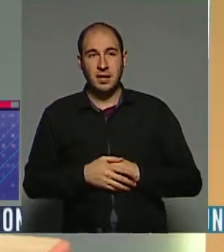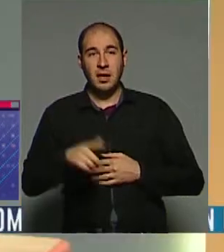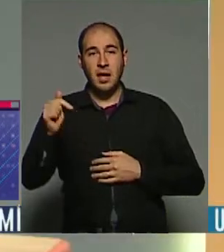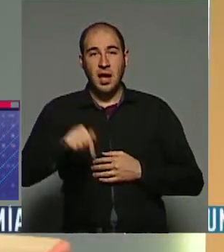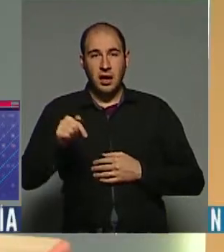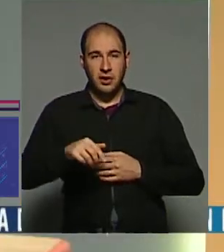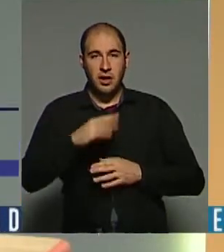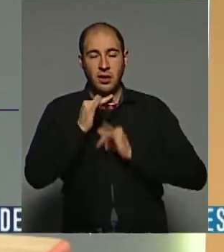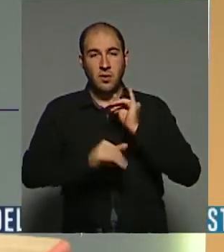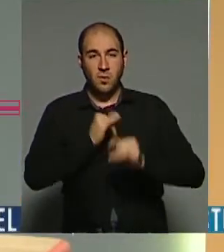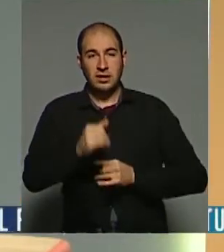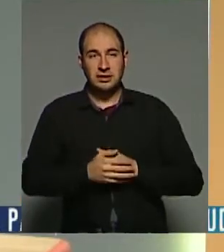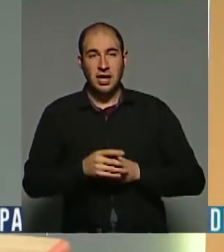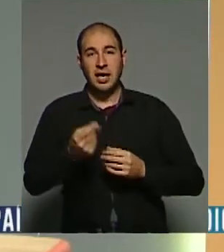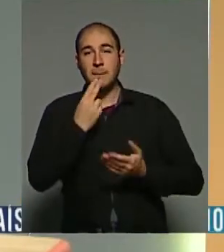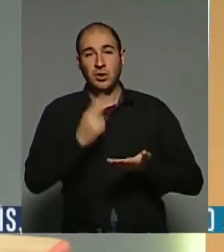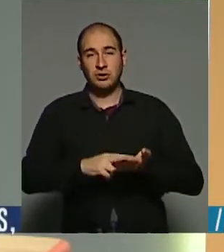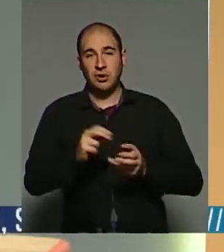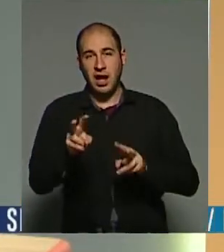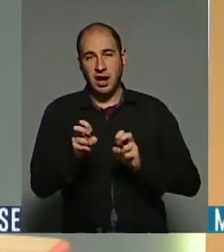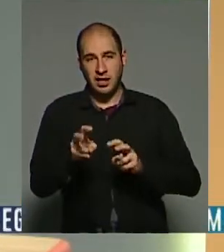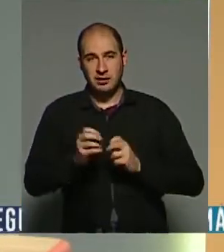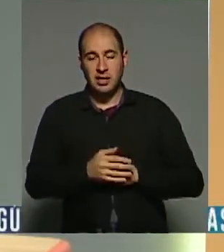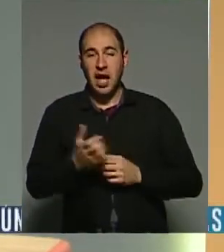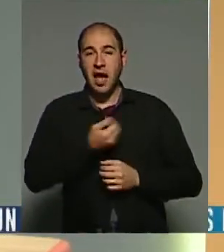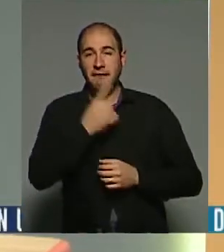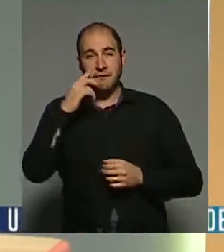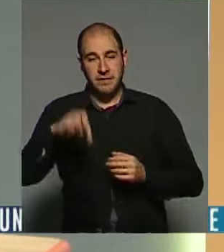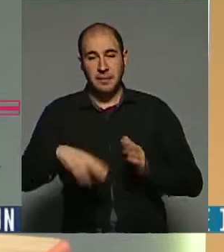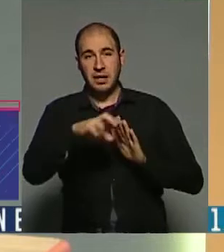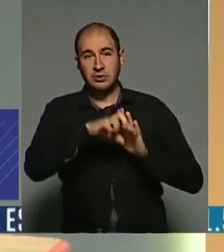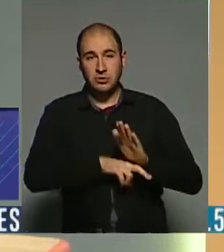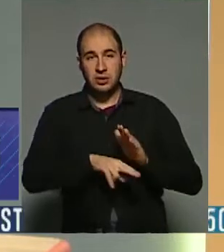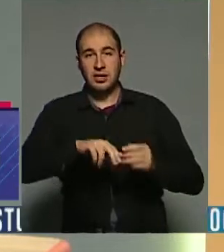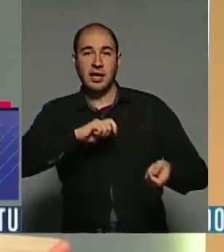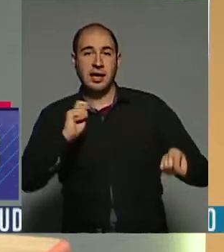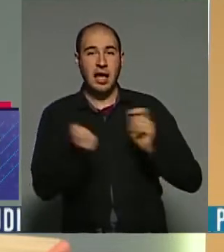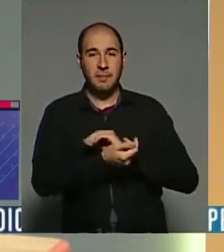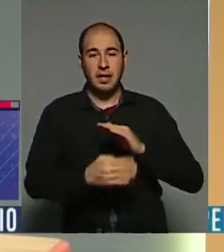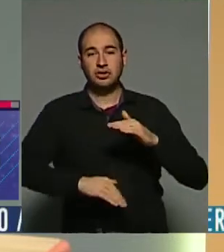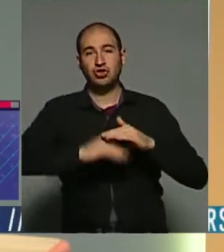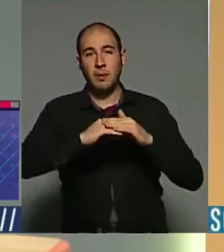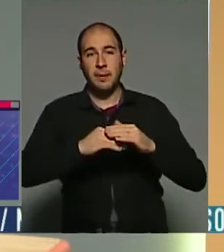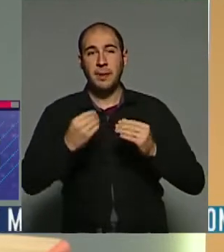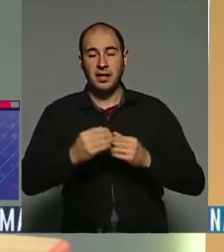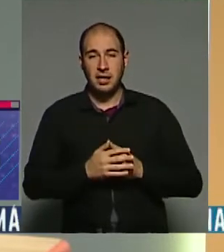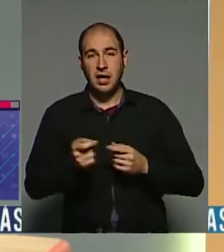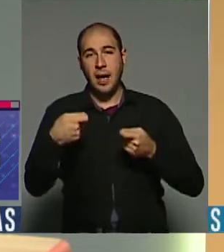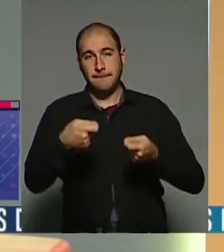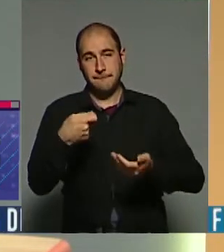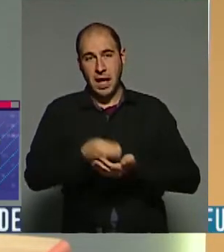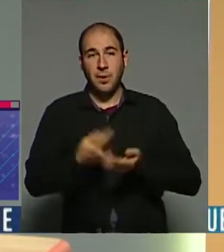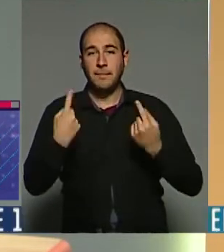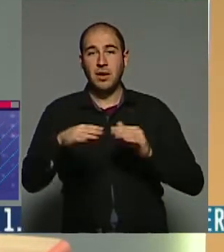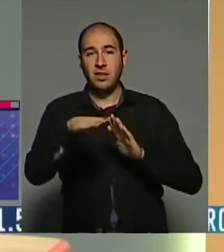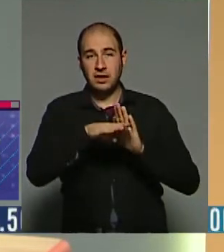Vamos ahora a hablar de ganancias y de esta resolución de la AFIP que cambia los márgenes, ¿no?, para hacer los aportes. Pero